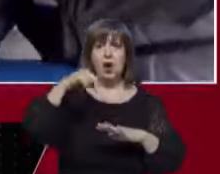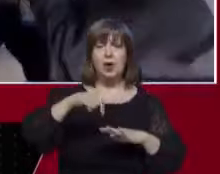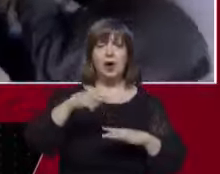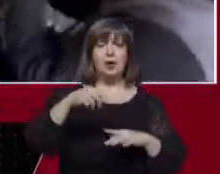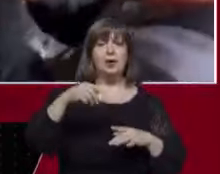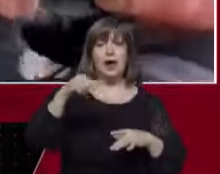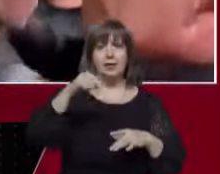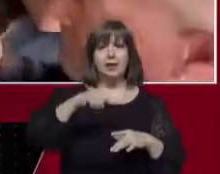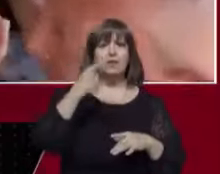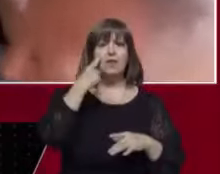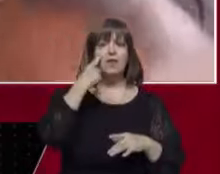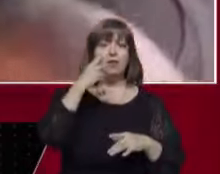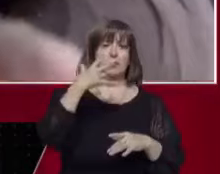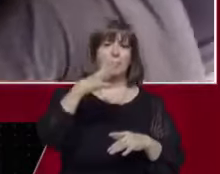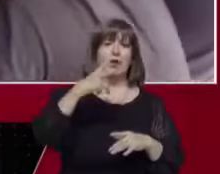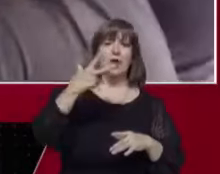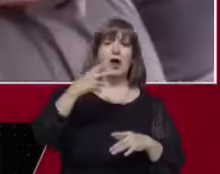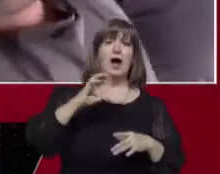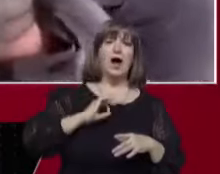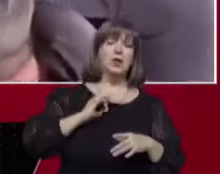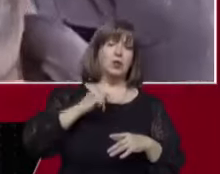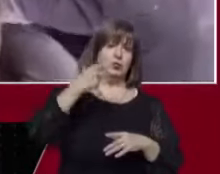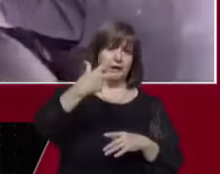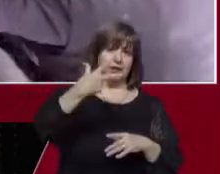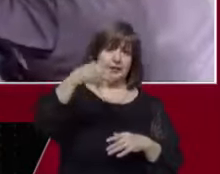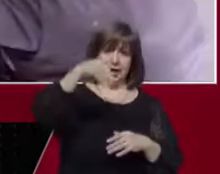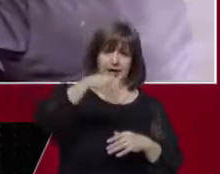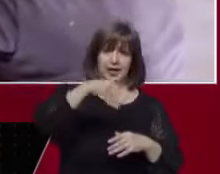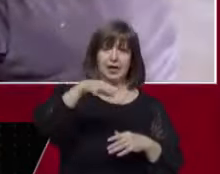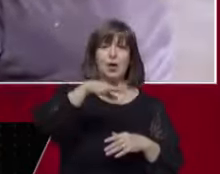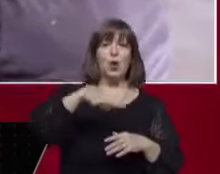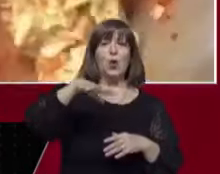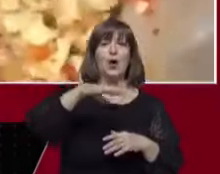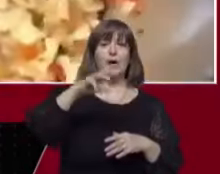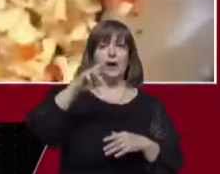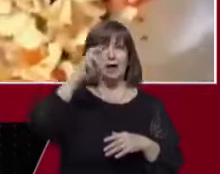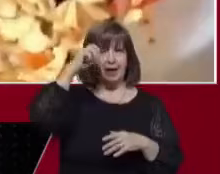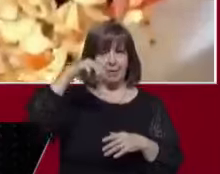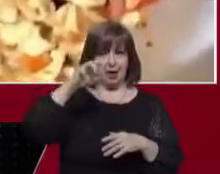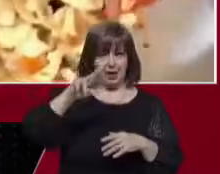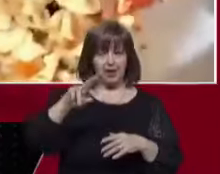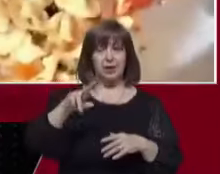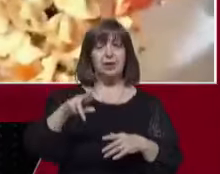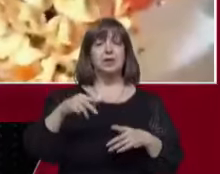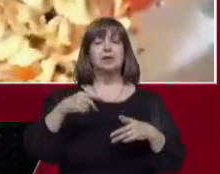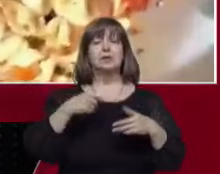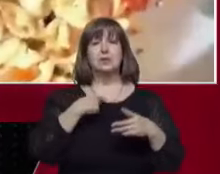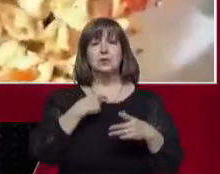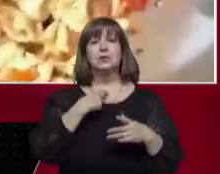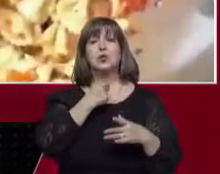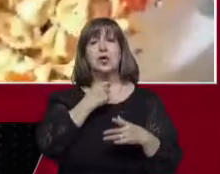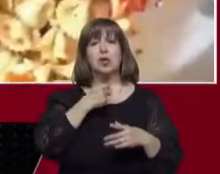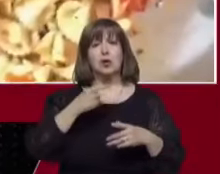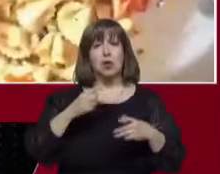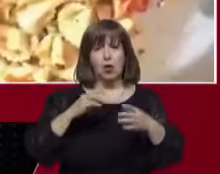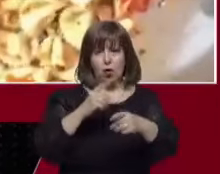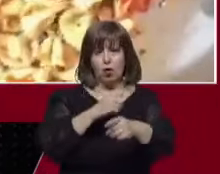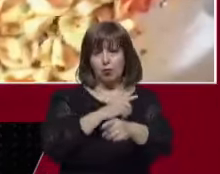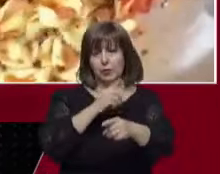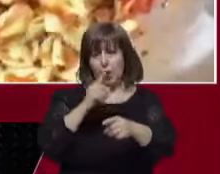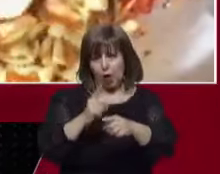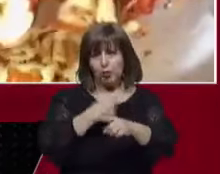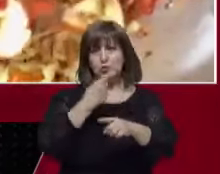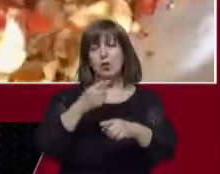nuevo, en lo que es Remar, y mi plan es este, es seguir viviendo acá,